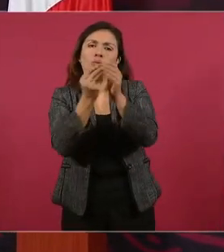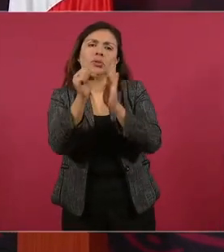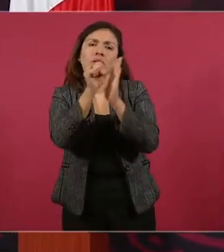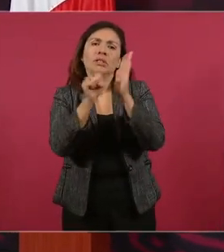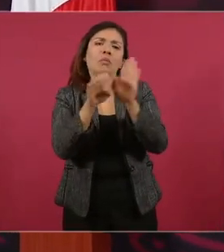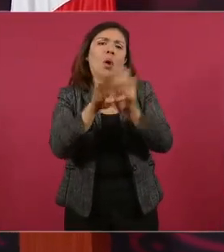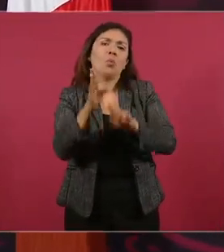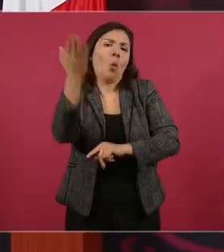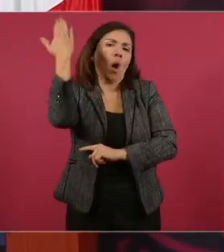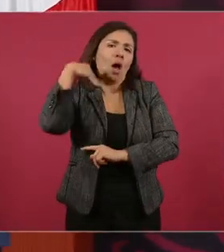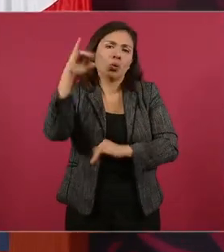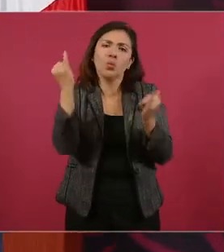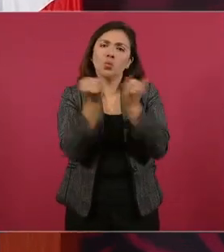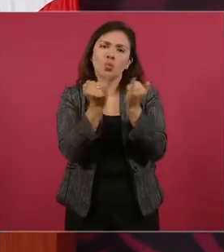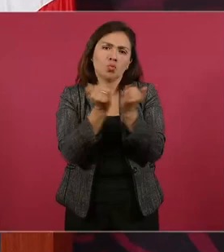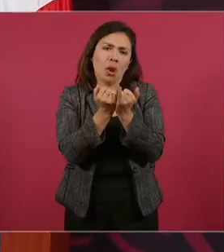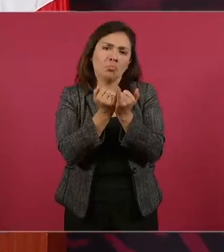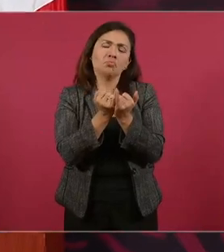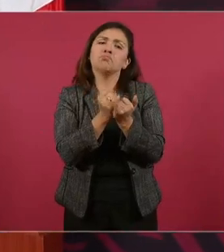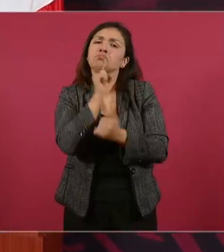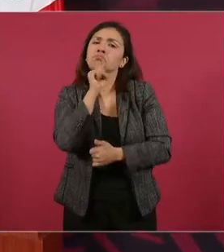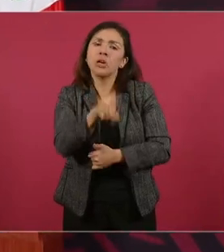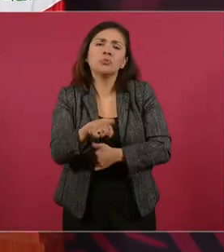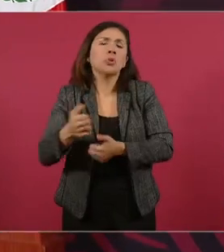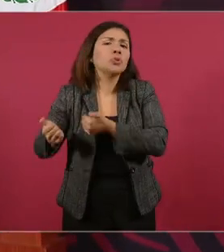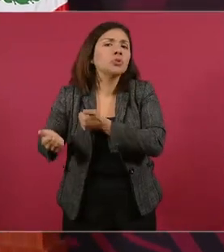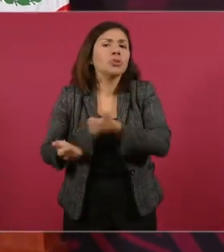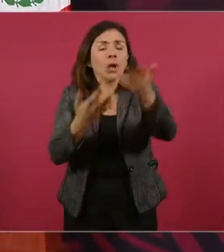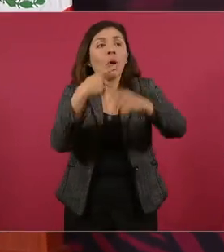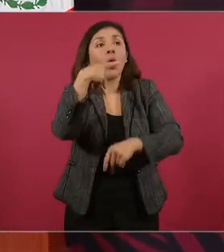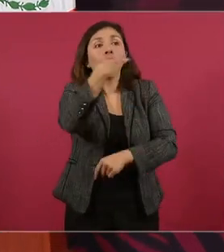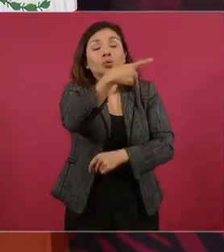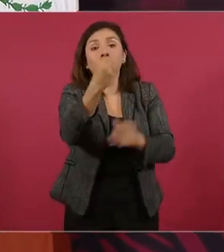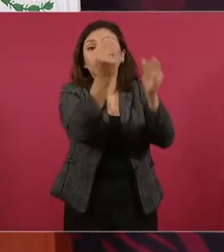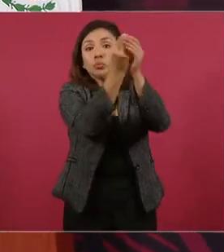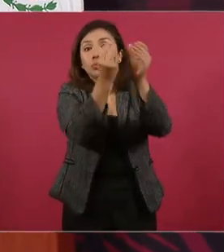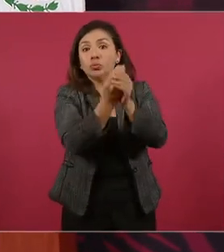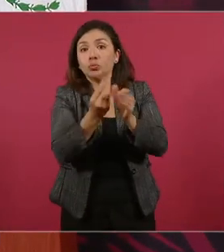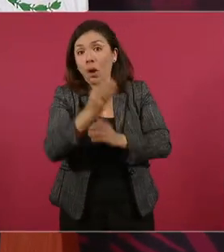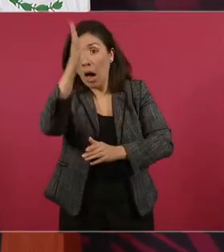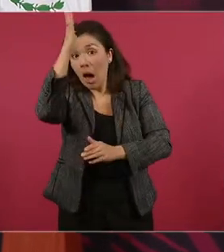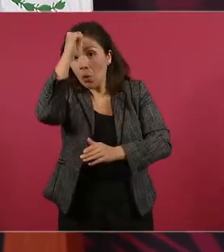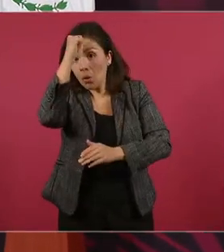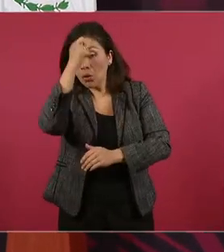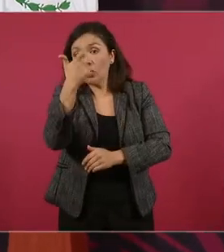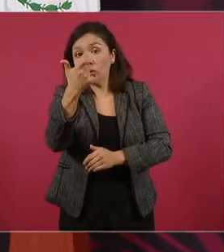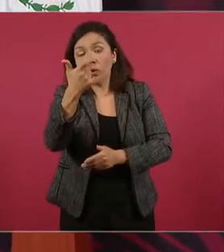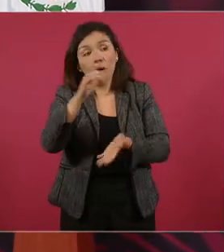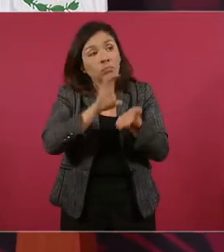se les envía lo que por derecho les corresponde, su dinero,